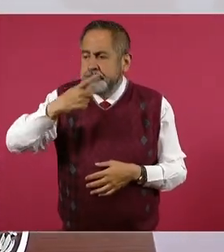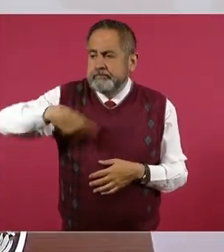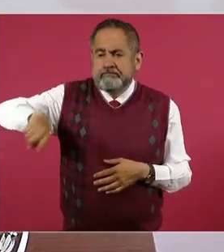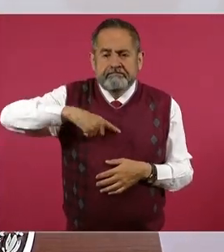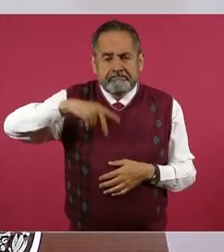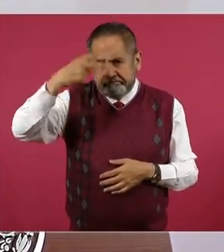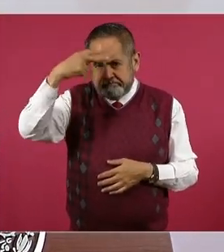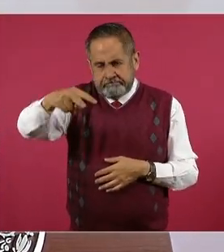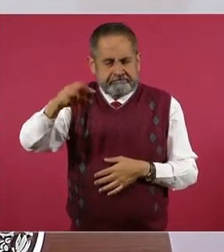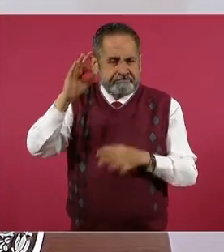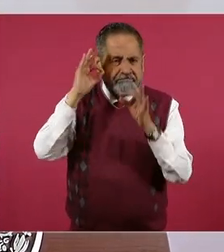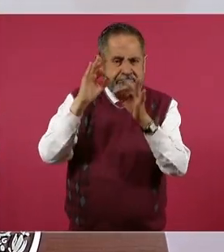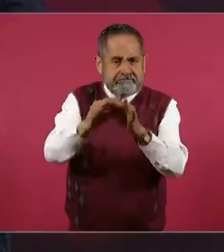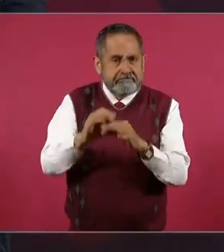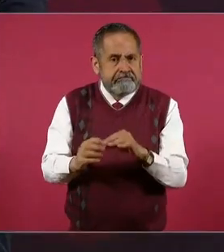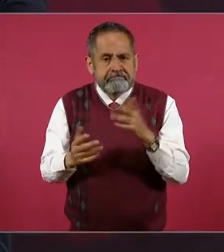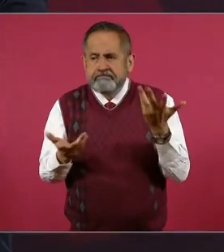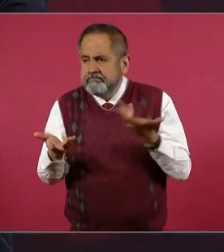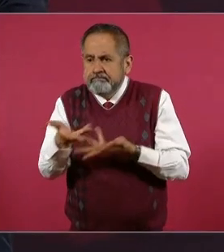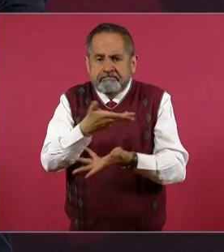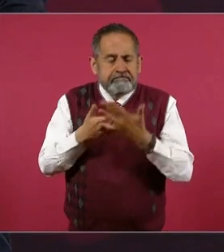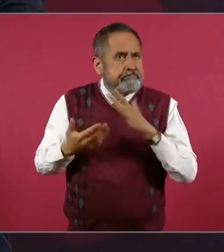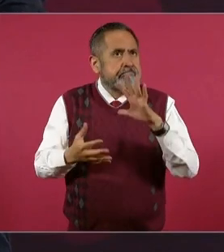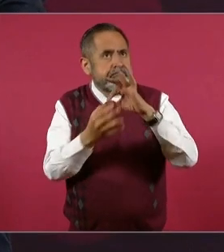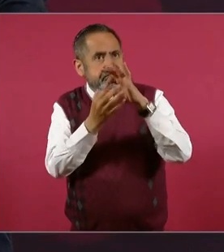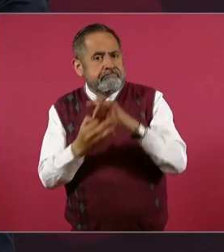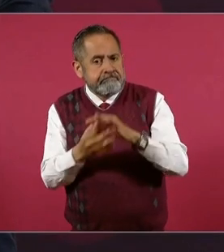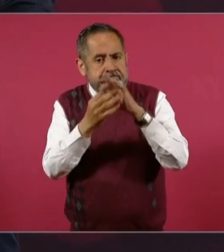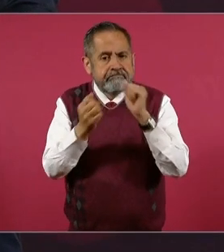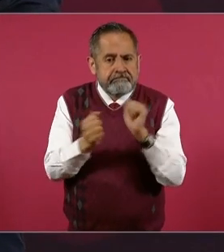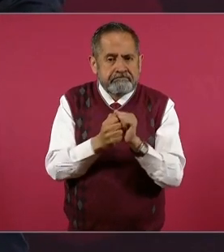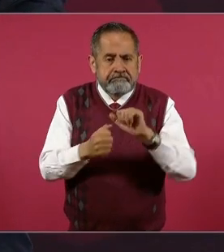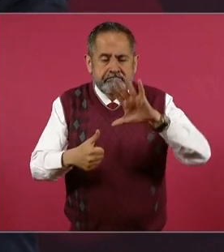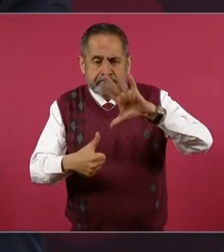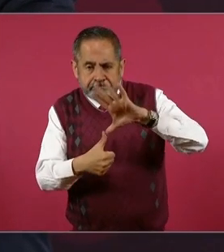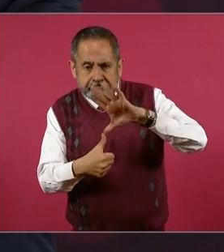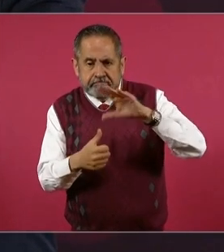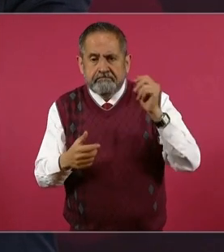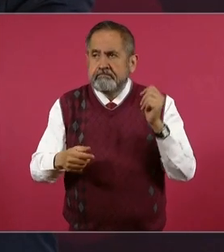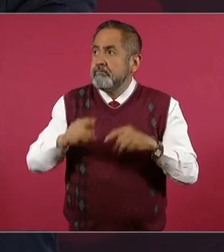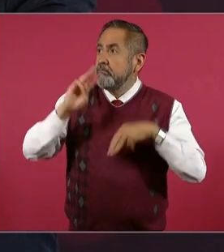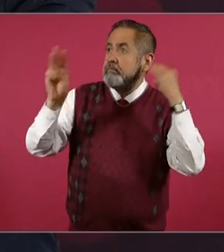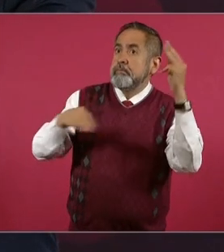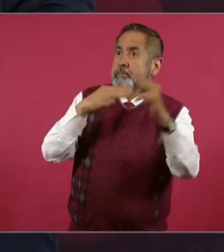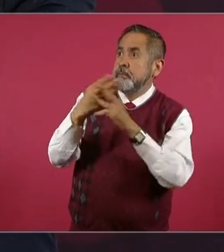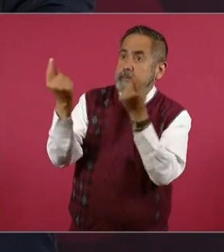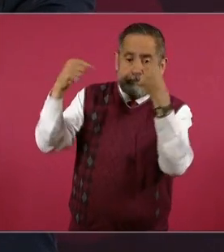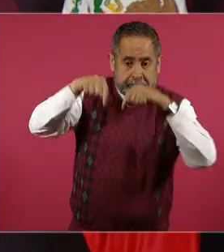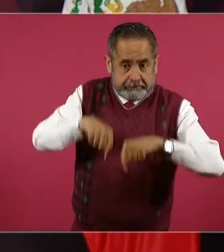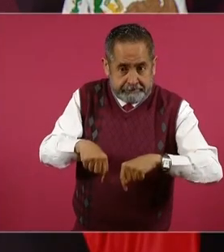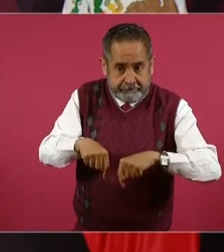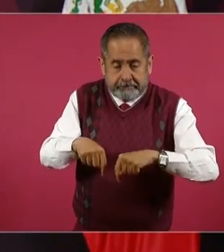los principales receptores de inversión extranjera en el mundo.